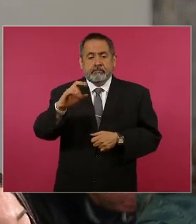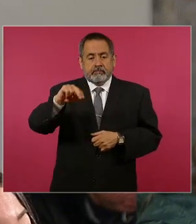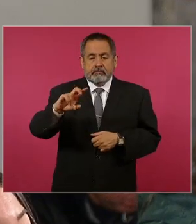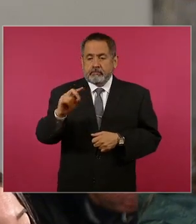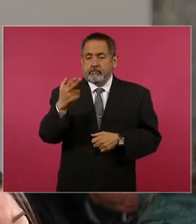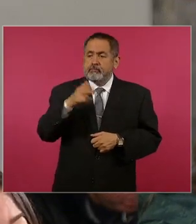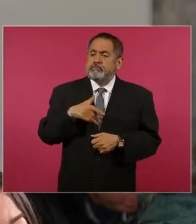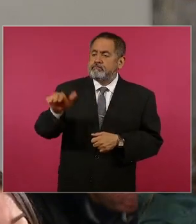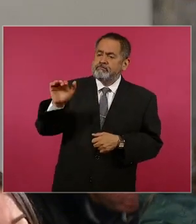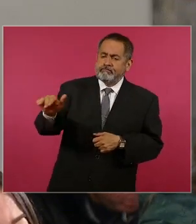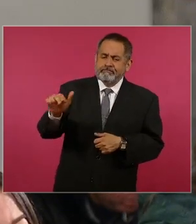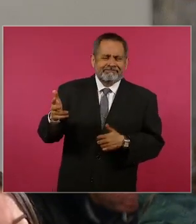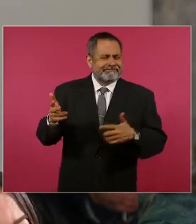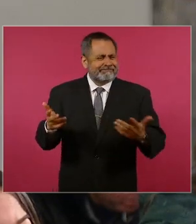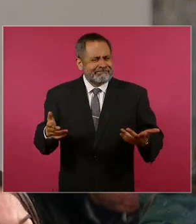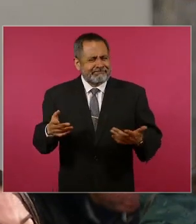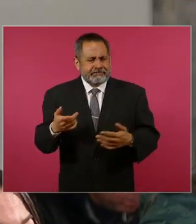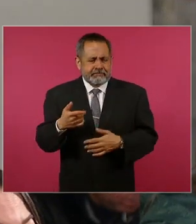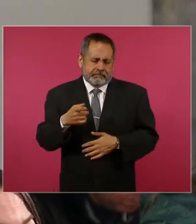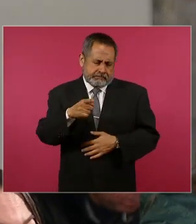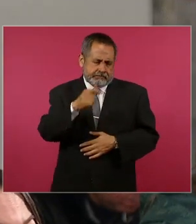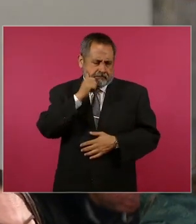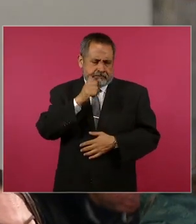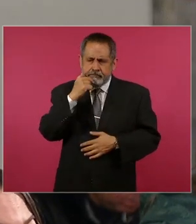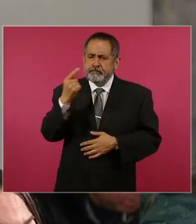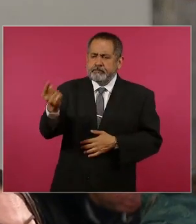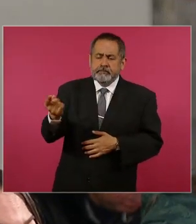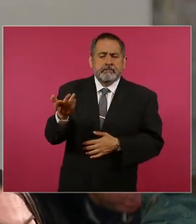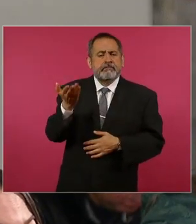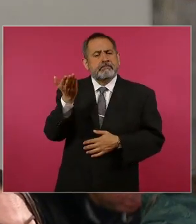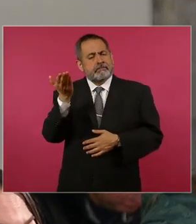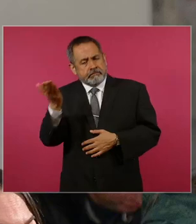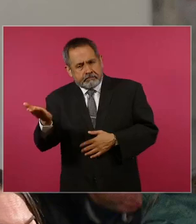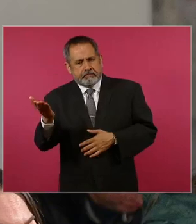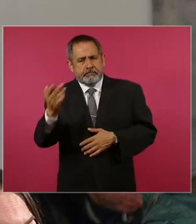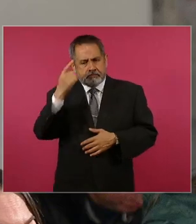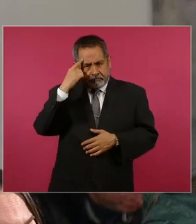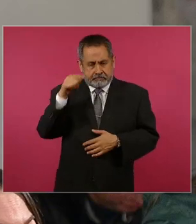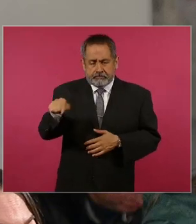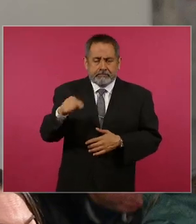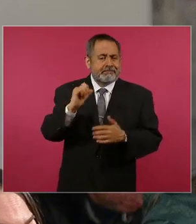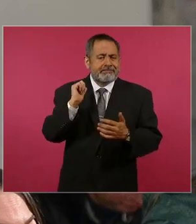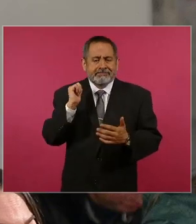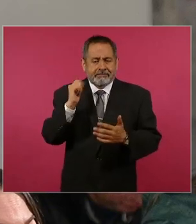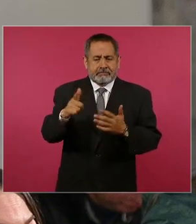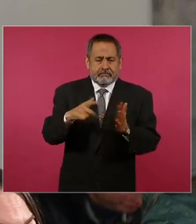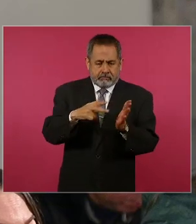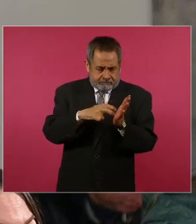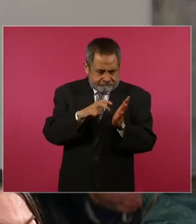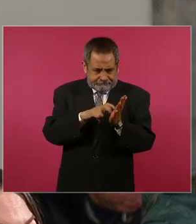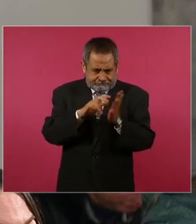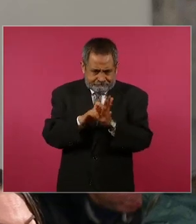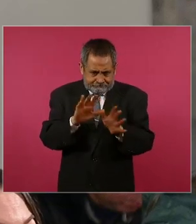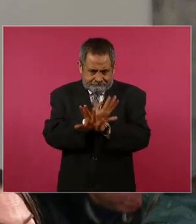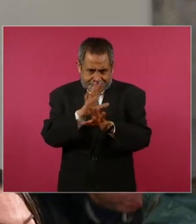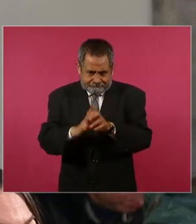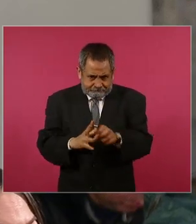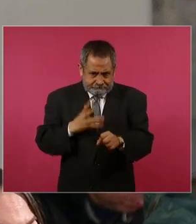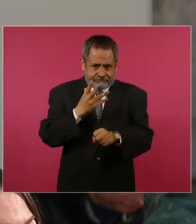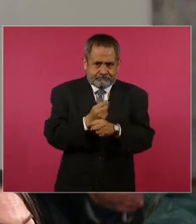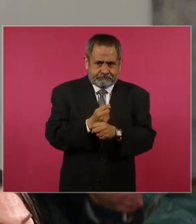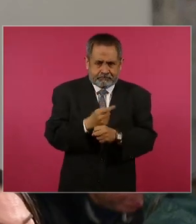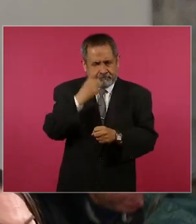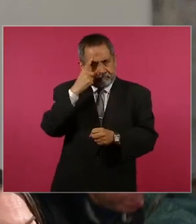los mexicanos, como se lo había venido diciendo, es la posibilidad de que una reforma les pueda garantizar el